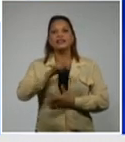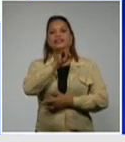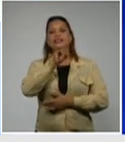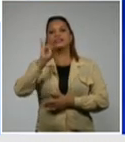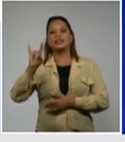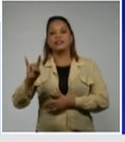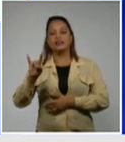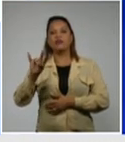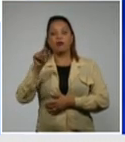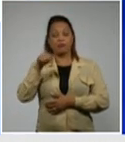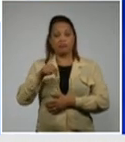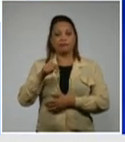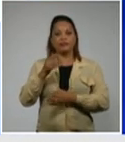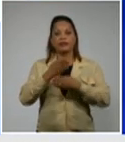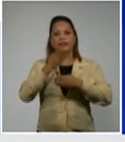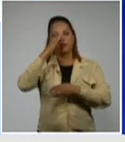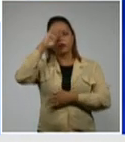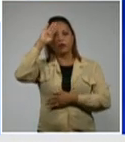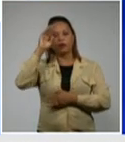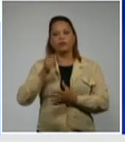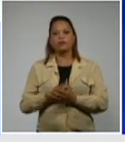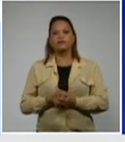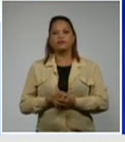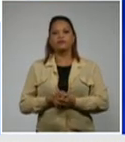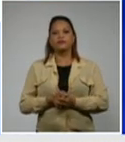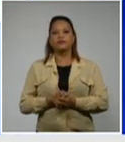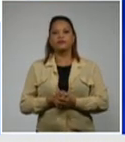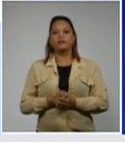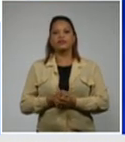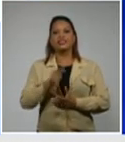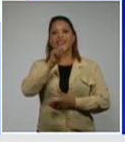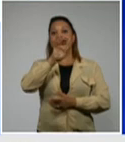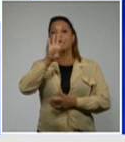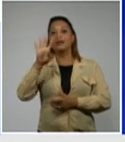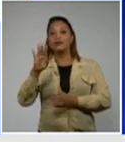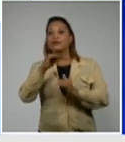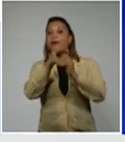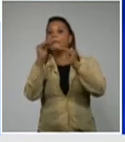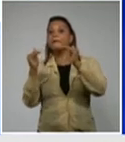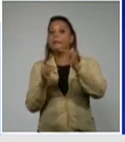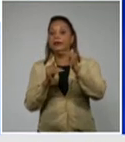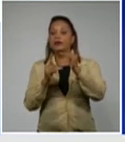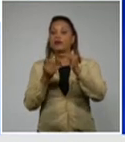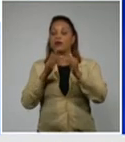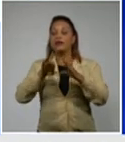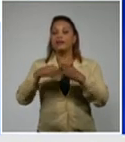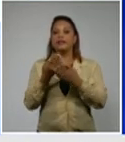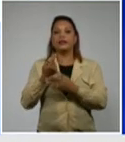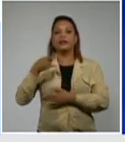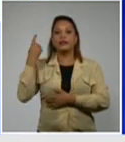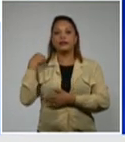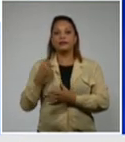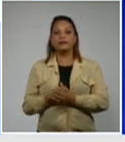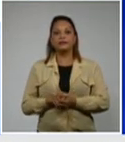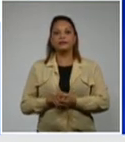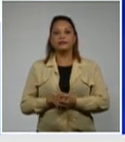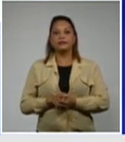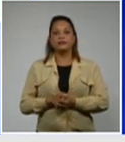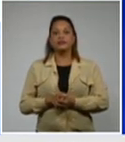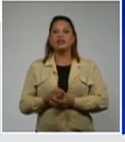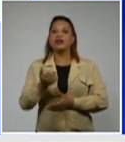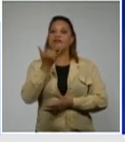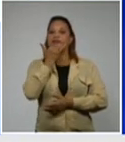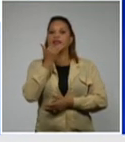ayer, 14 menos que el día anterior, y con una afectación que abarca 4 de sus 9